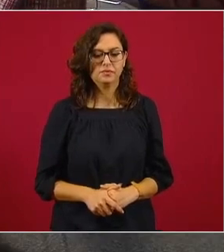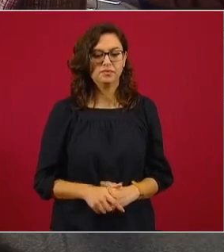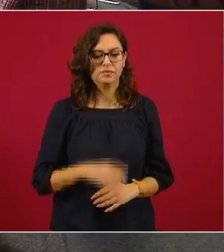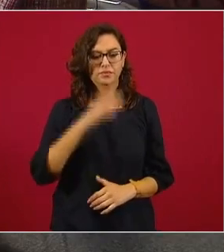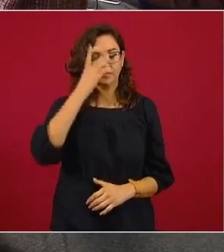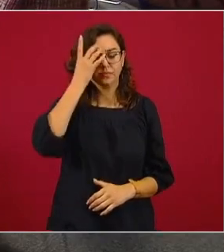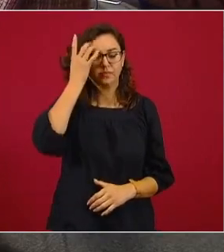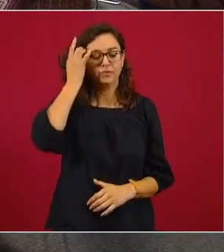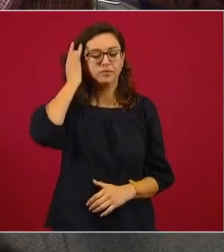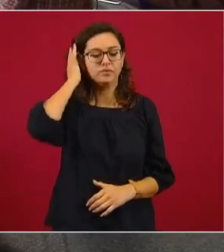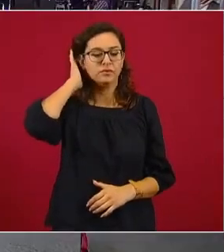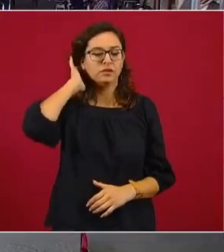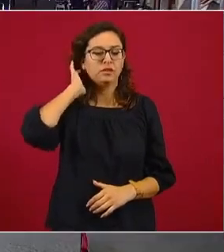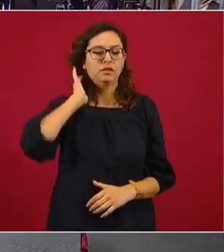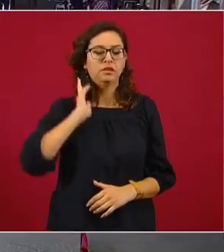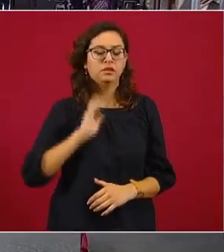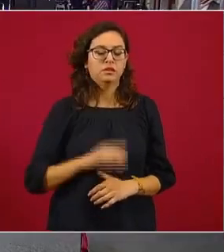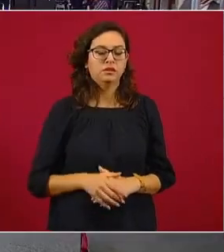Vamos con